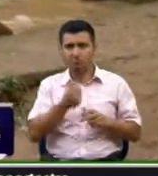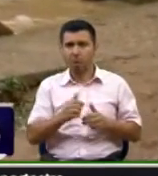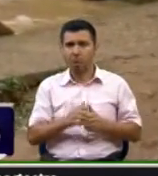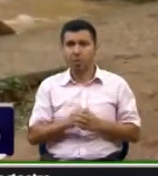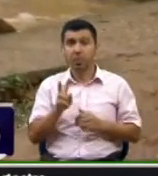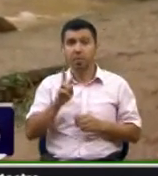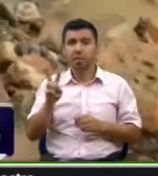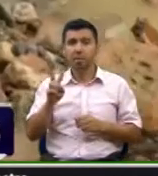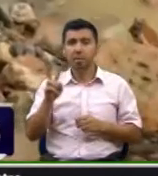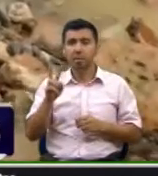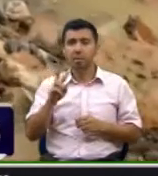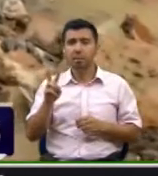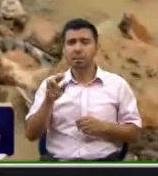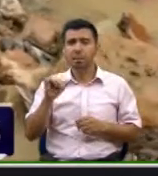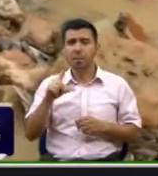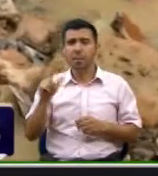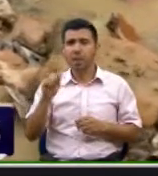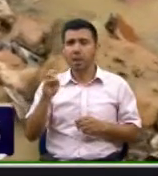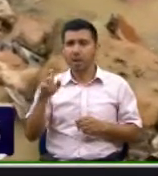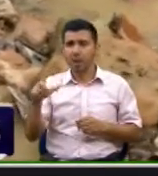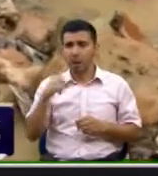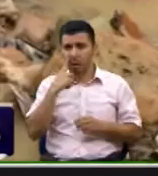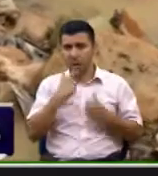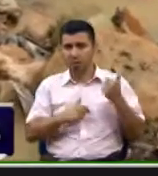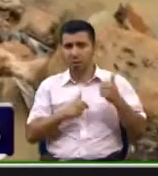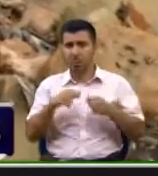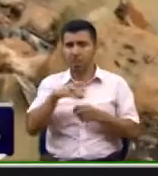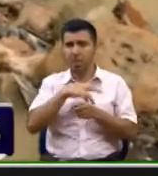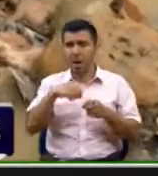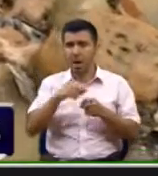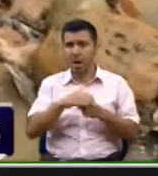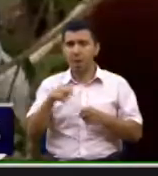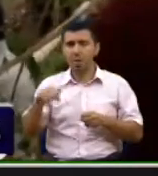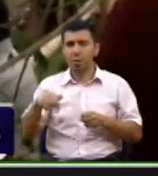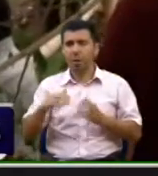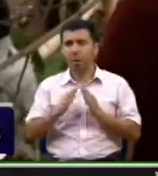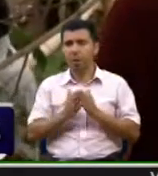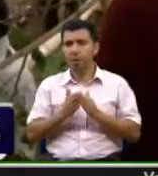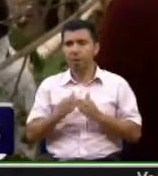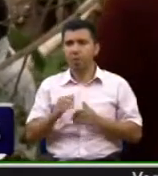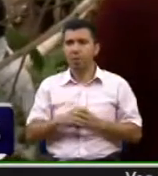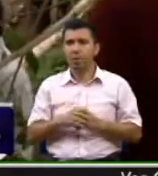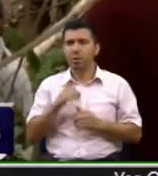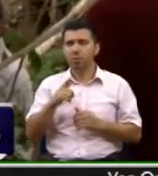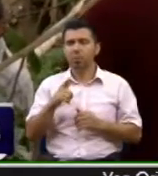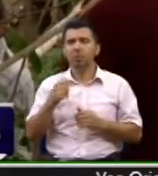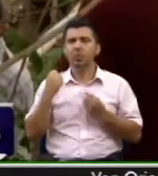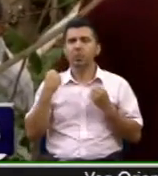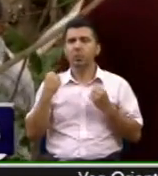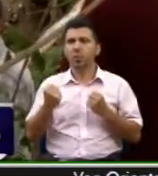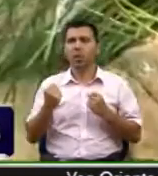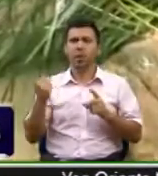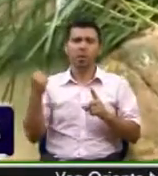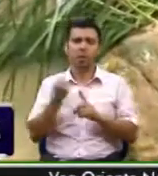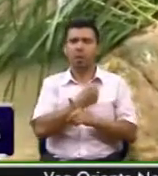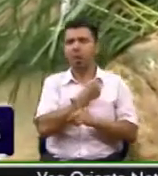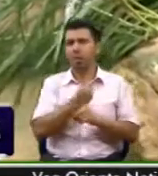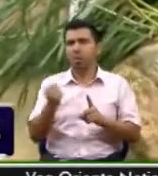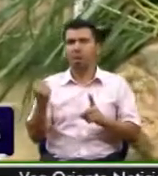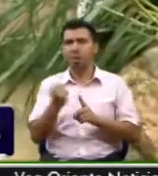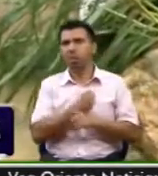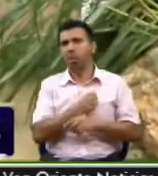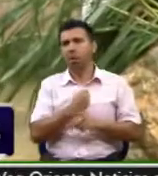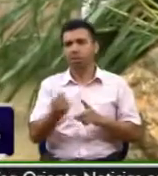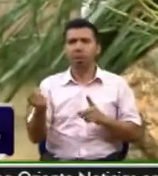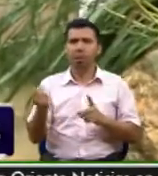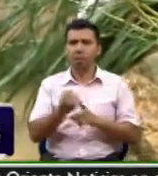Villabel, en Florida Blanca. Allí fue hallado el cuerpo sin vida de un hombre que, según las autoridades, presentaba fuertes golpes y se encontraba desnudo al momento